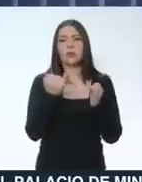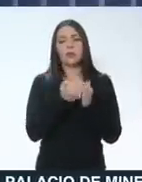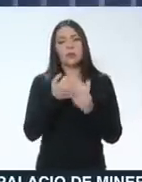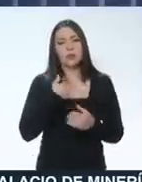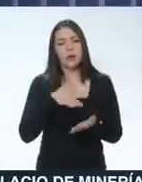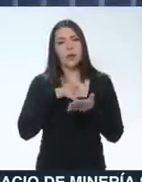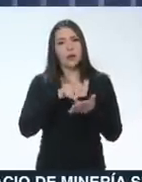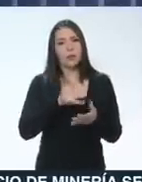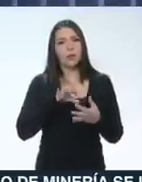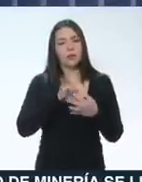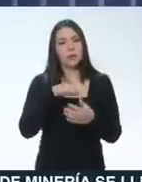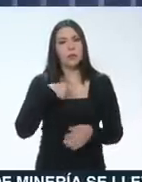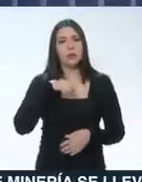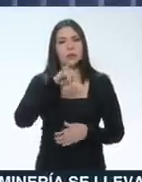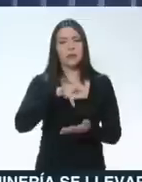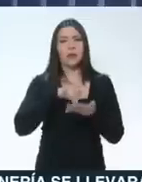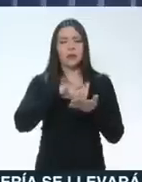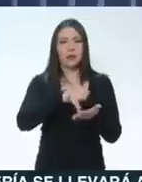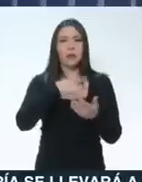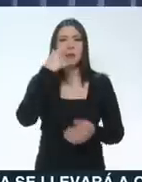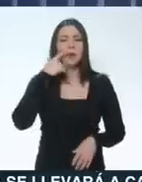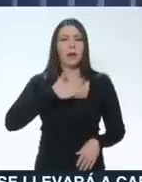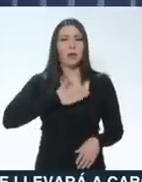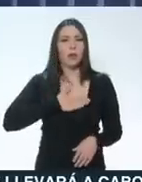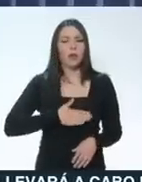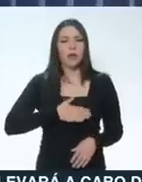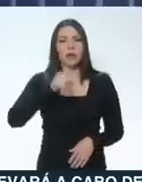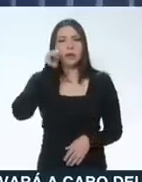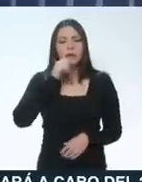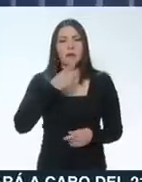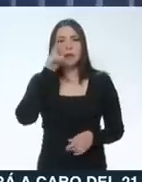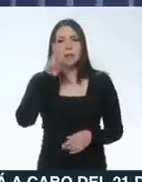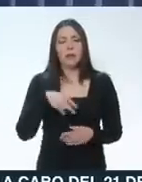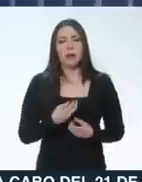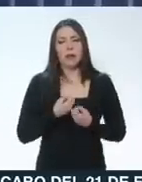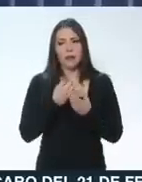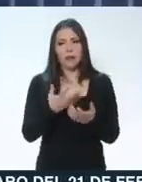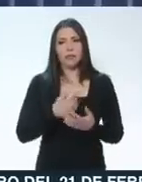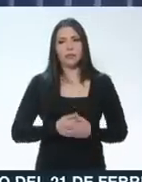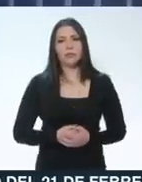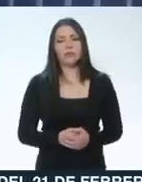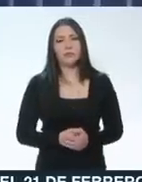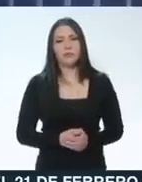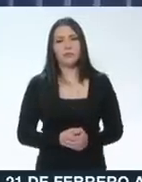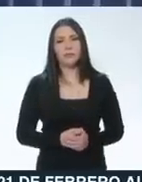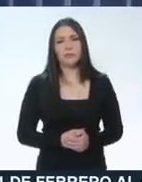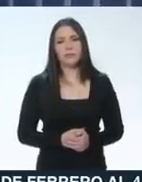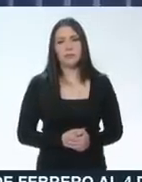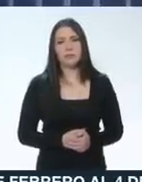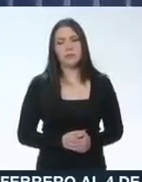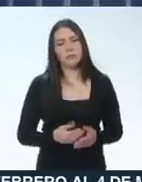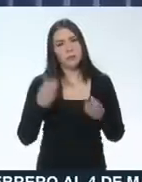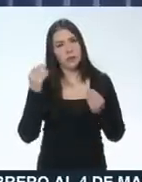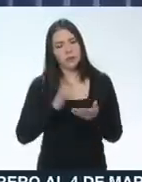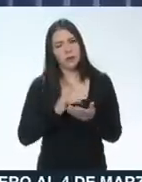caso y estoy a favor de la justicia y de que la verdad siempre sea expuesta. Muchísimas gracias a ambos y gracias por el espacio.